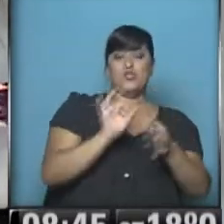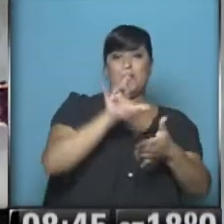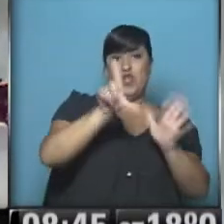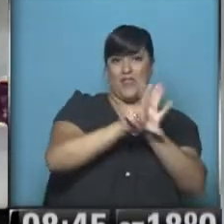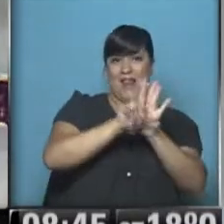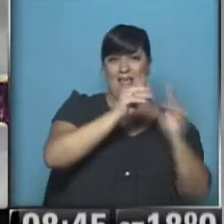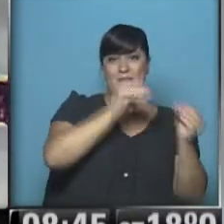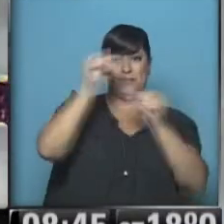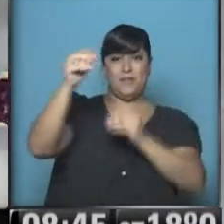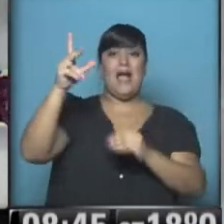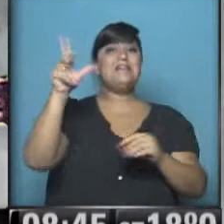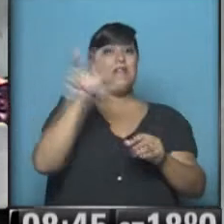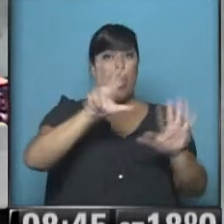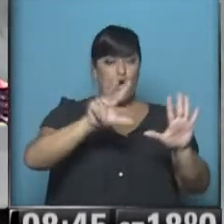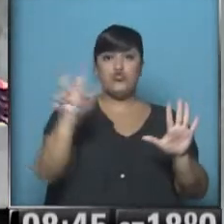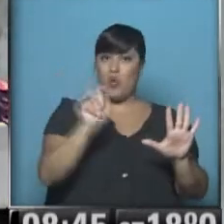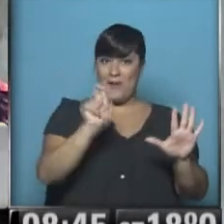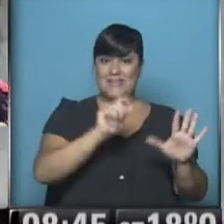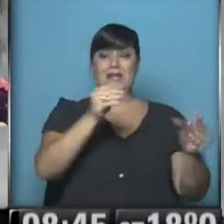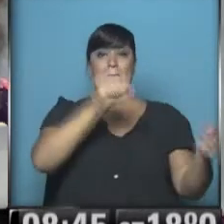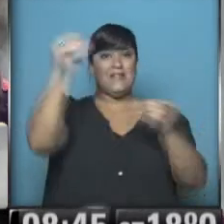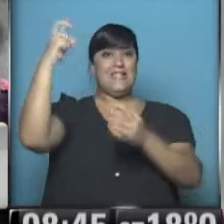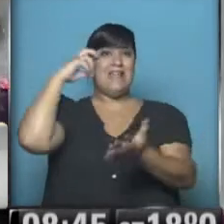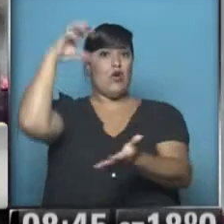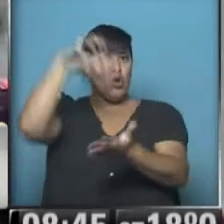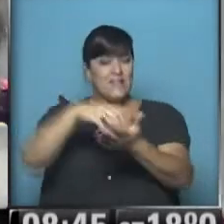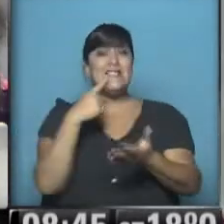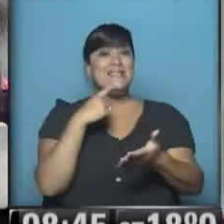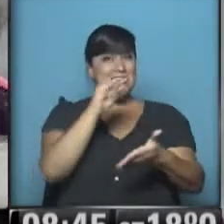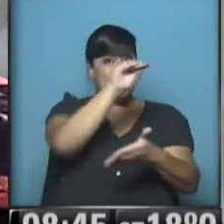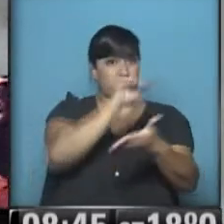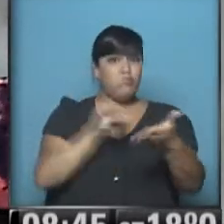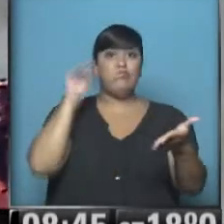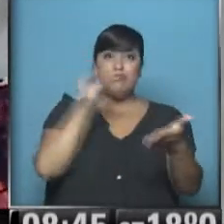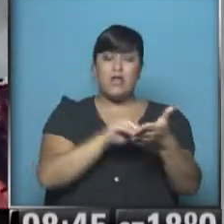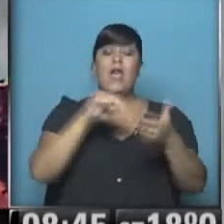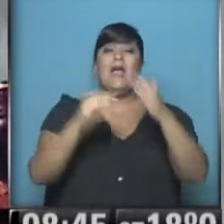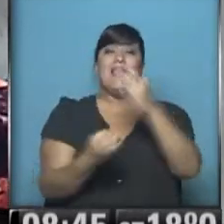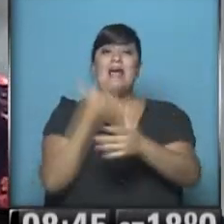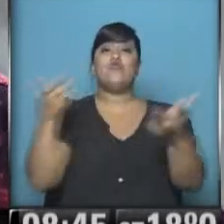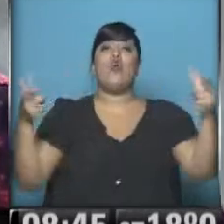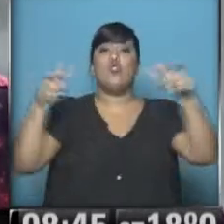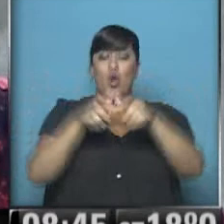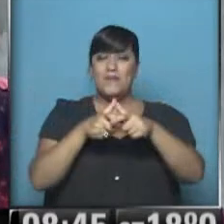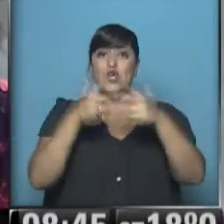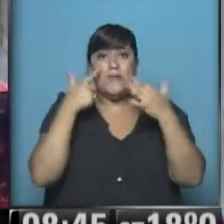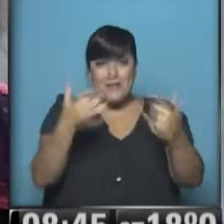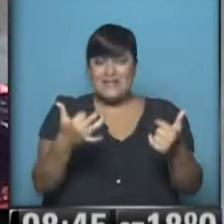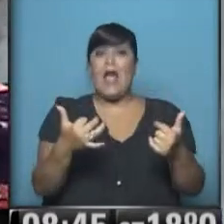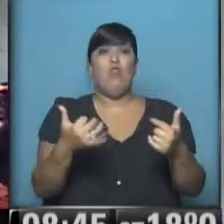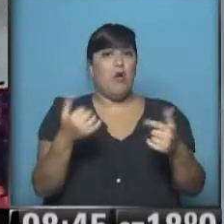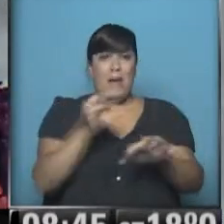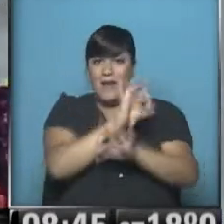en el Congreso hace ya 8 meses contempla justamente la conformación de una comisión investigadora que nunca existió, integrada